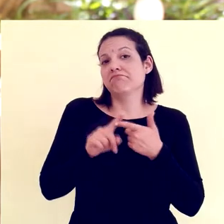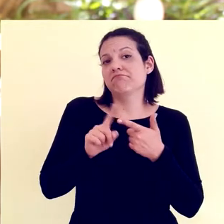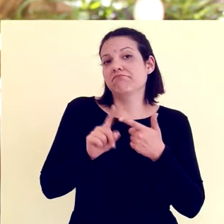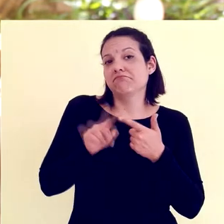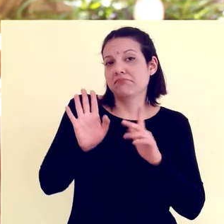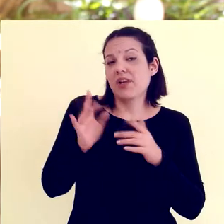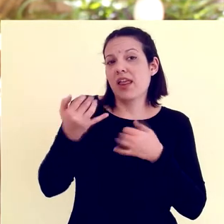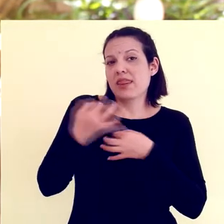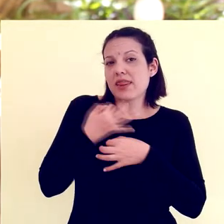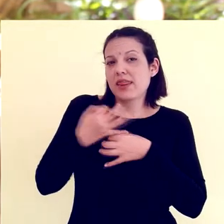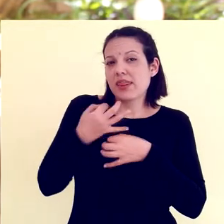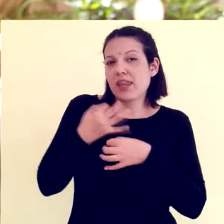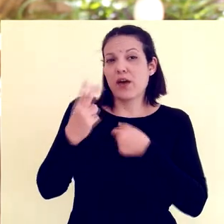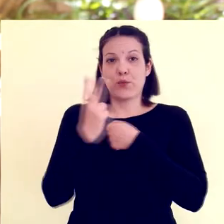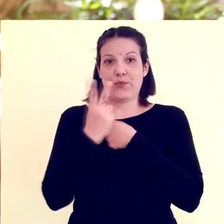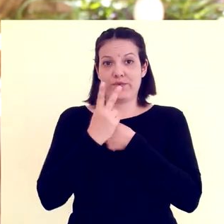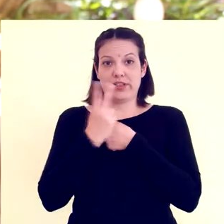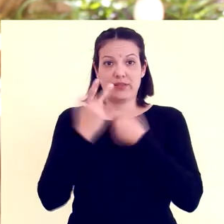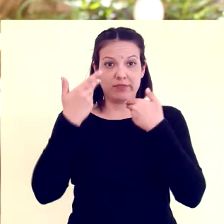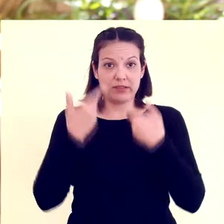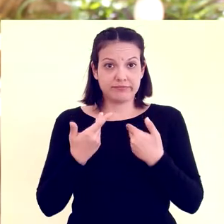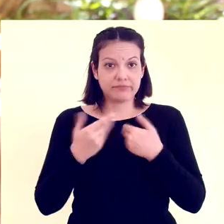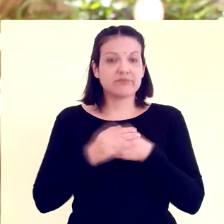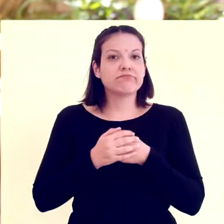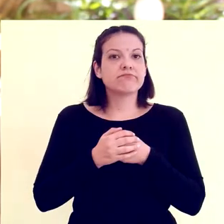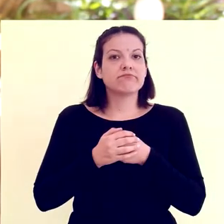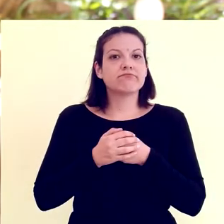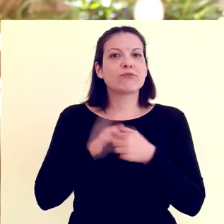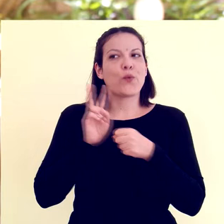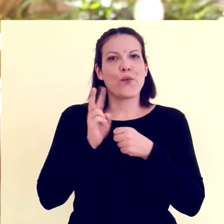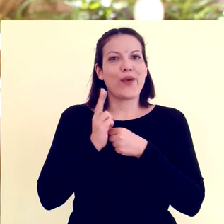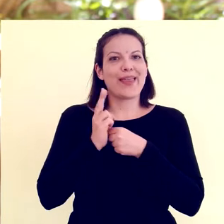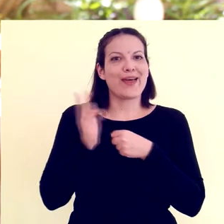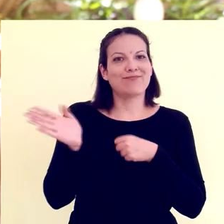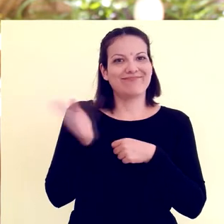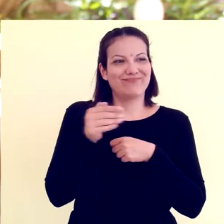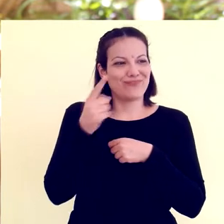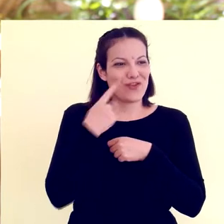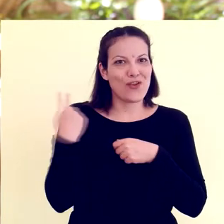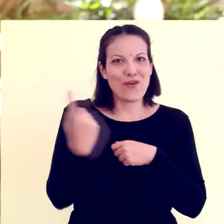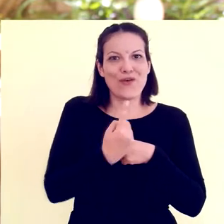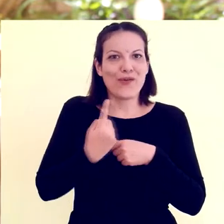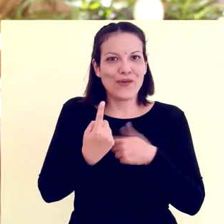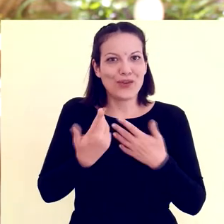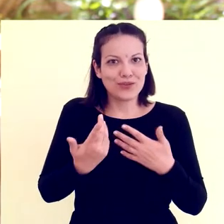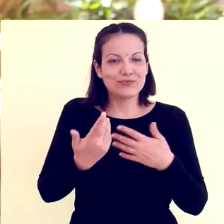También me enseña a cuidarme, ¿no?, a cuidarnos